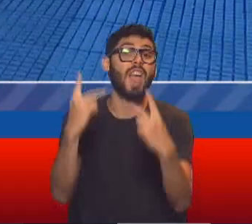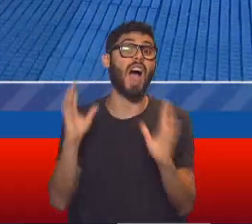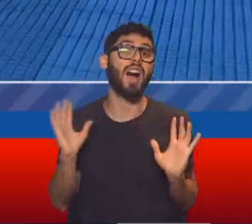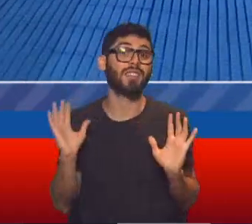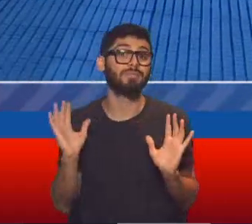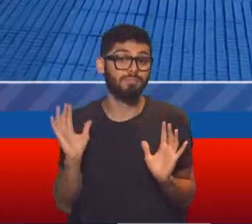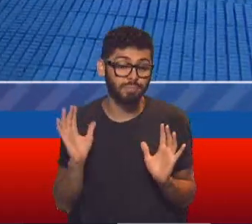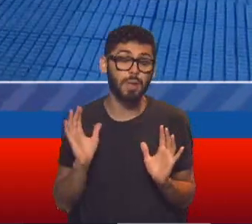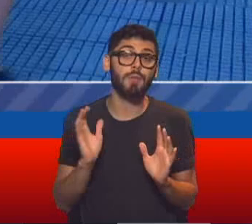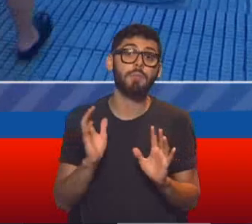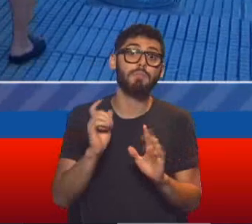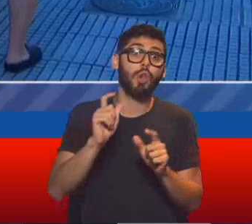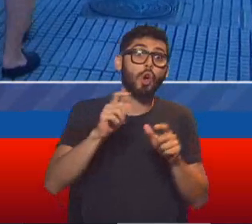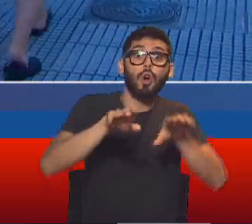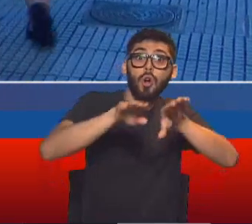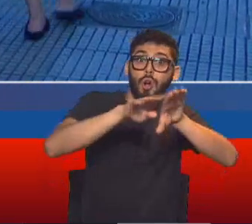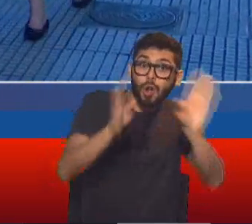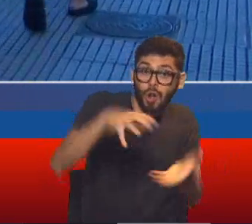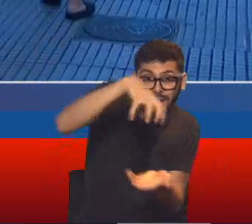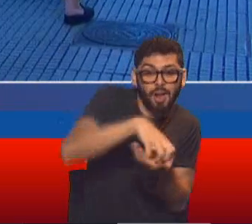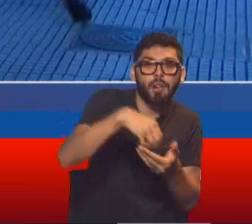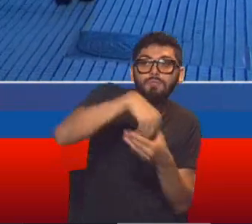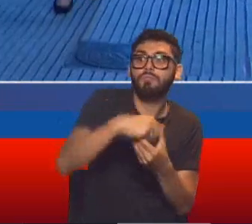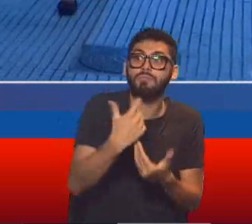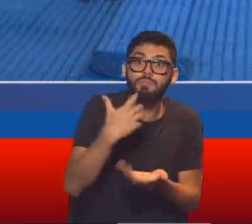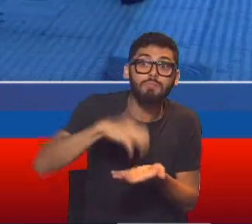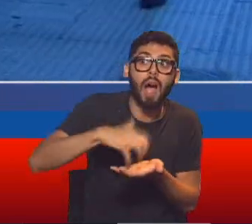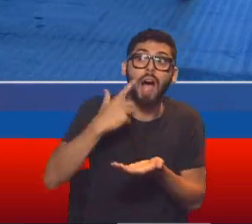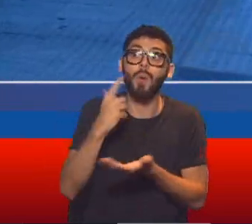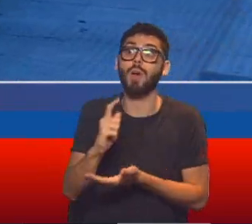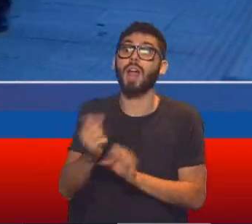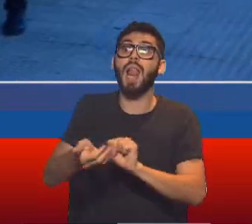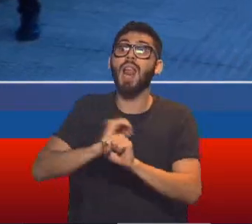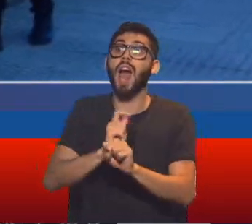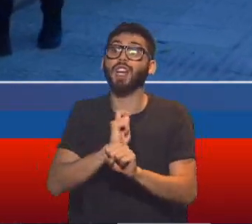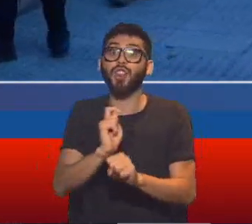expectantes qué va a suceder, qué medida va a tomar Horacio Rodríguez Larreta.